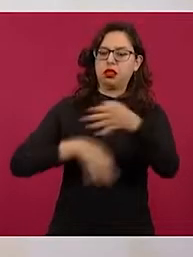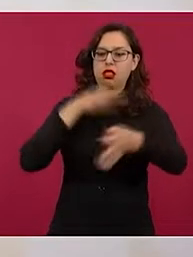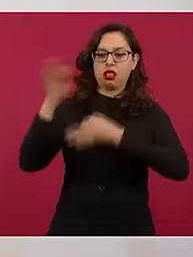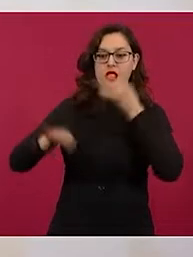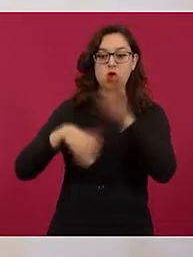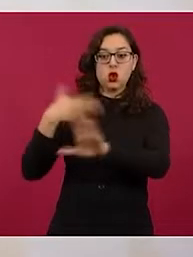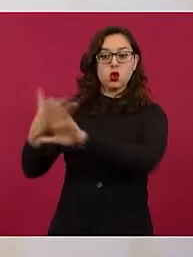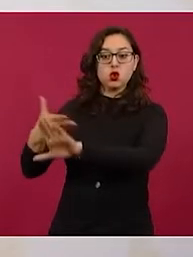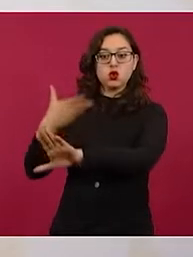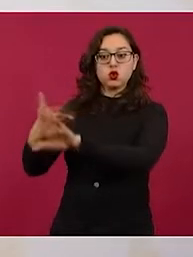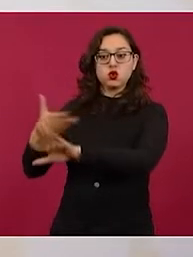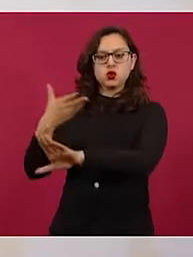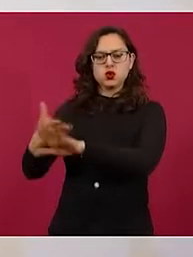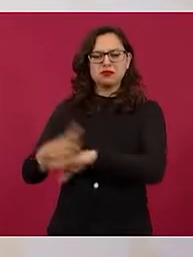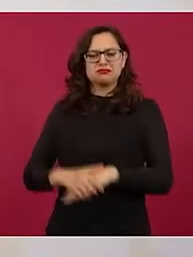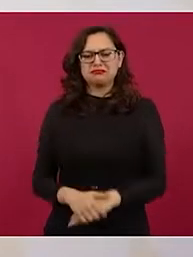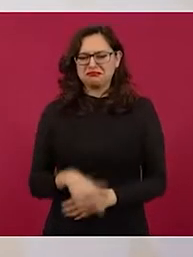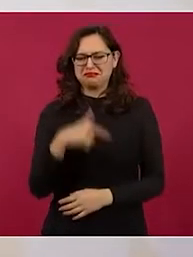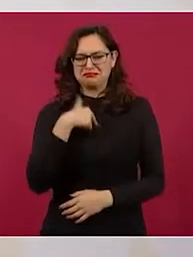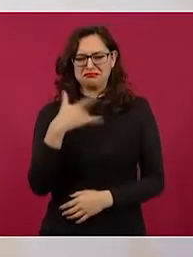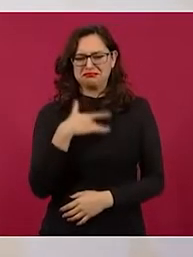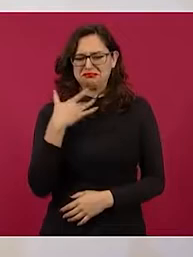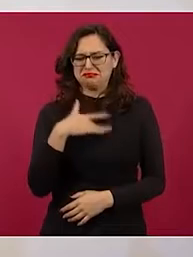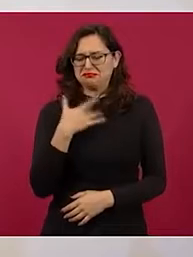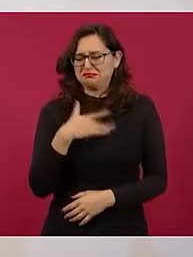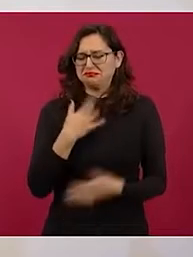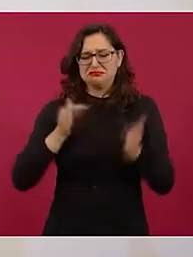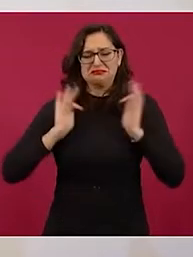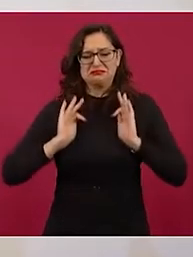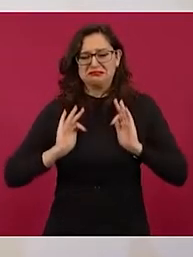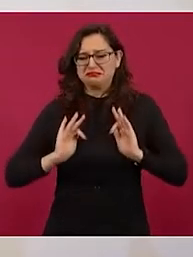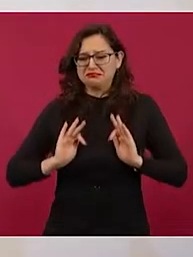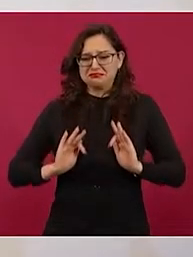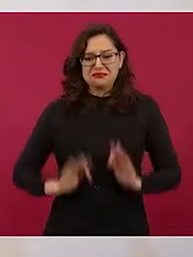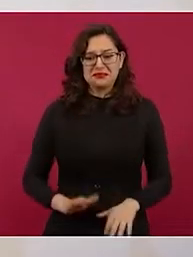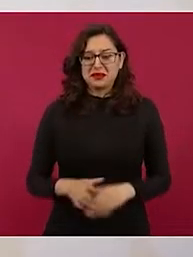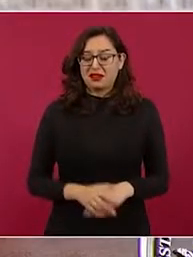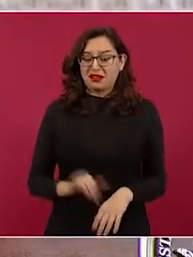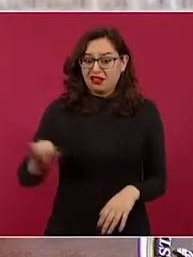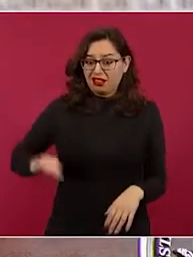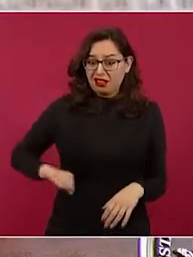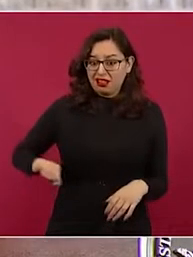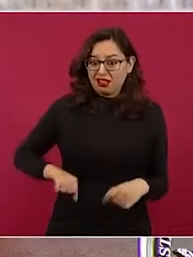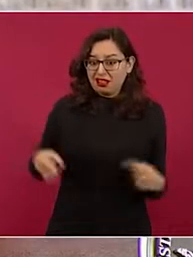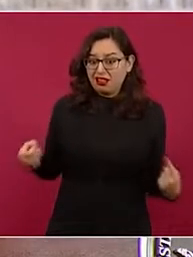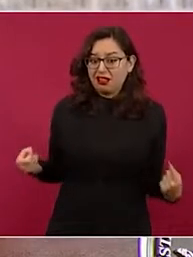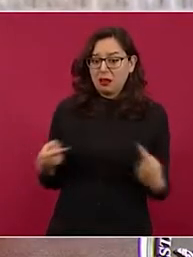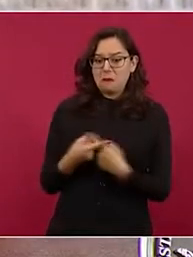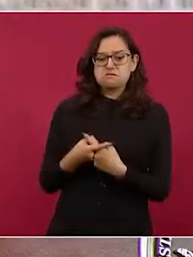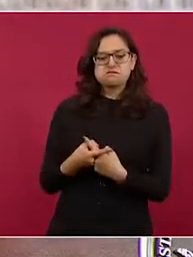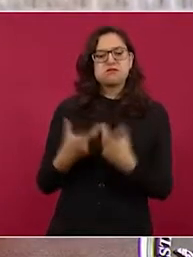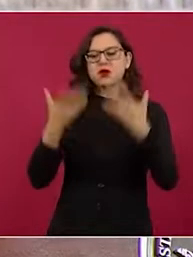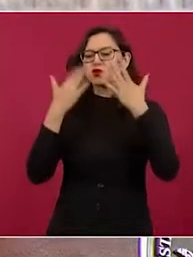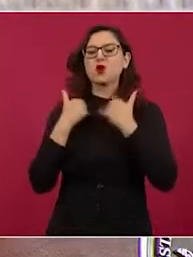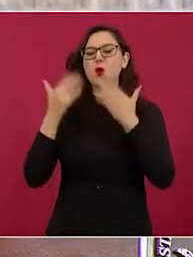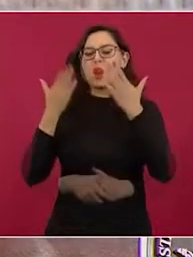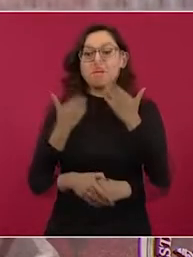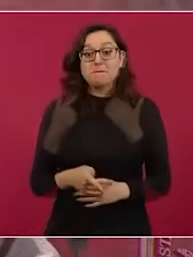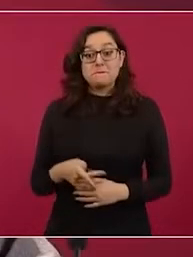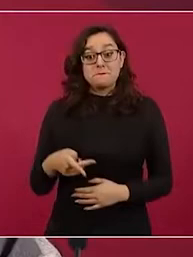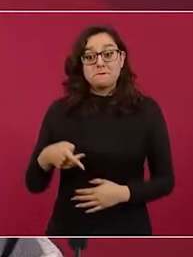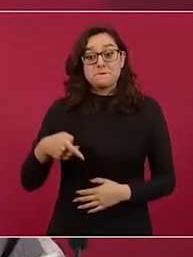de que no había ningún conflicto de intereses, estoy absolutamente seguro. Pero de todas maneras